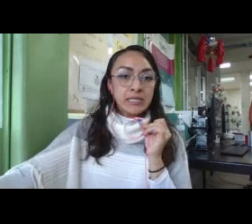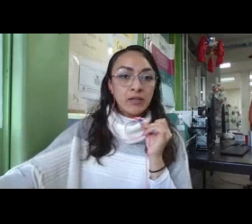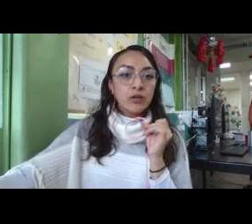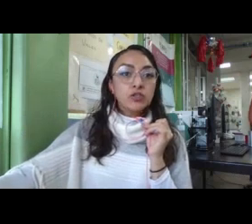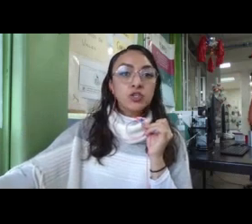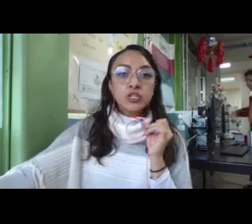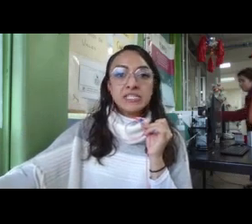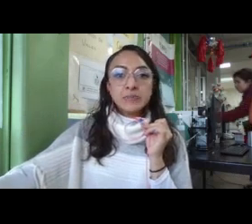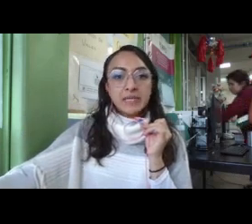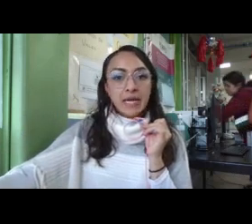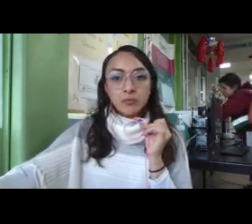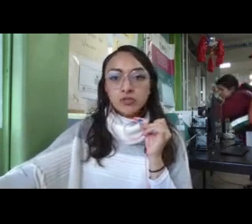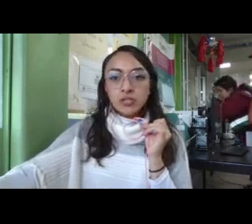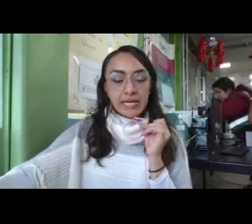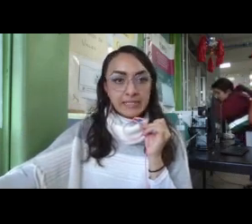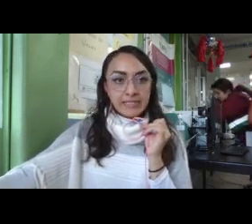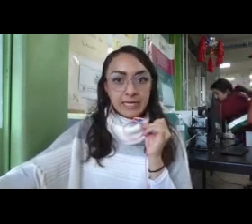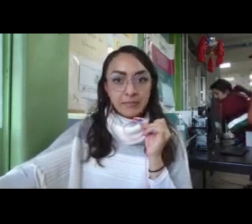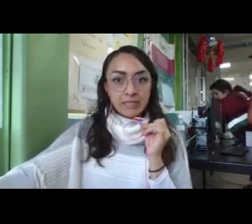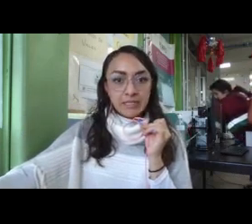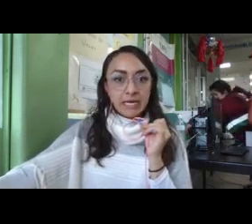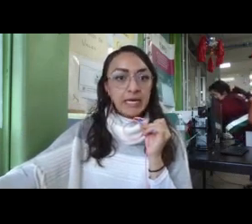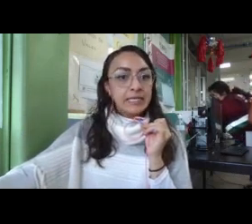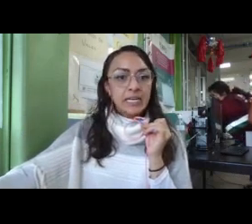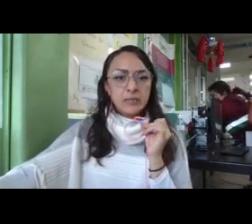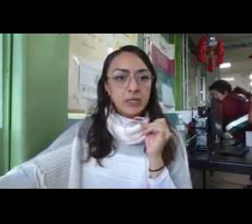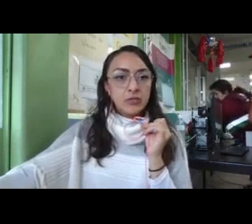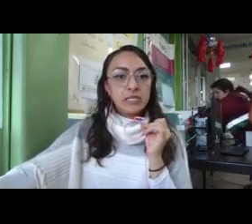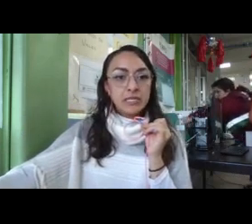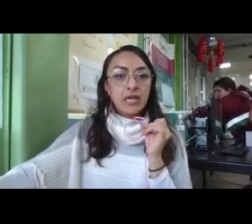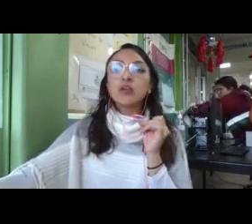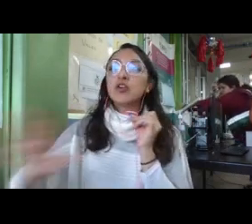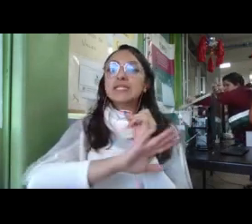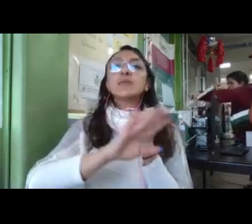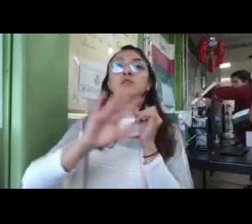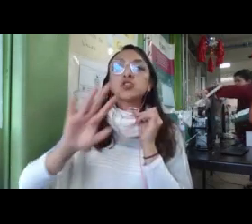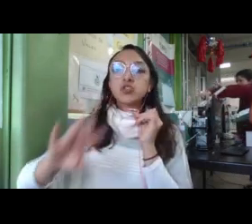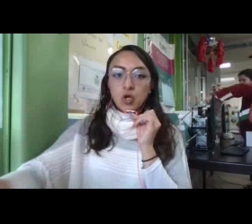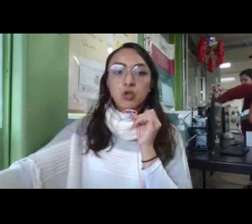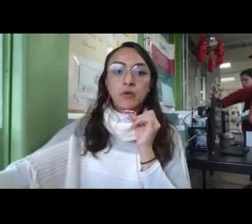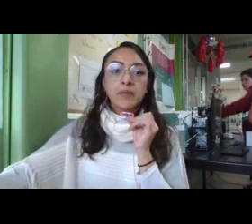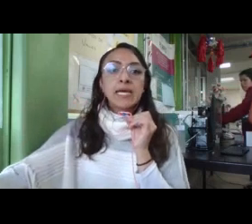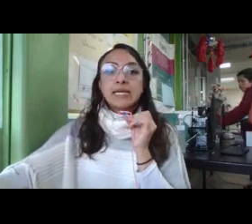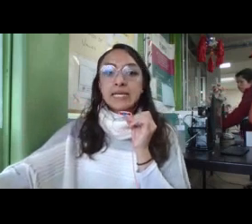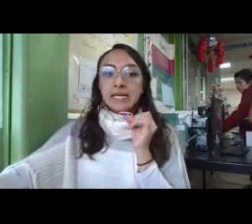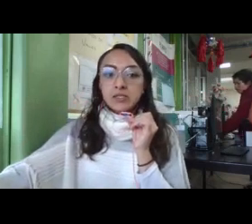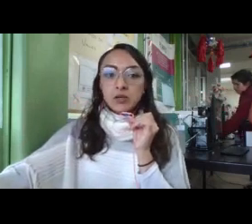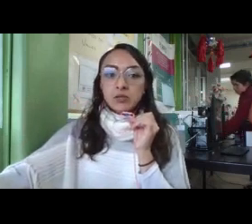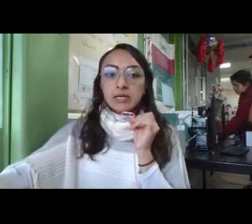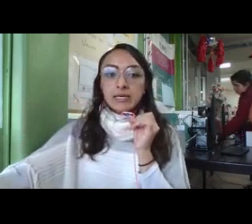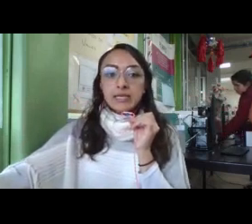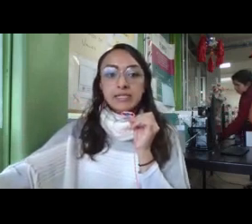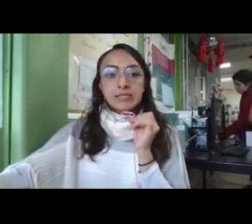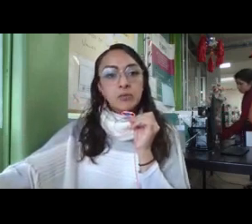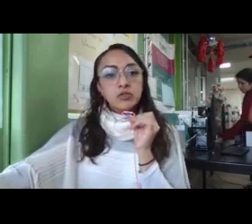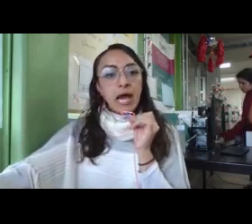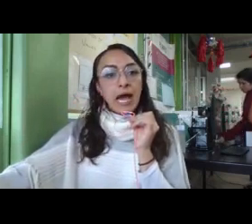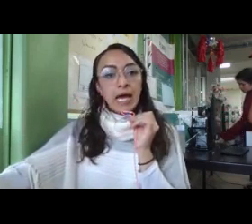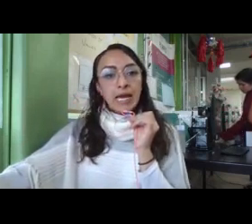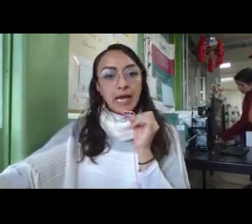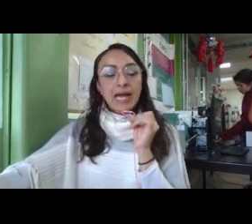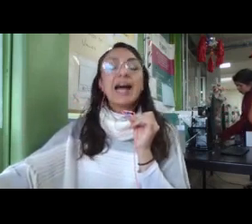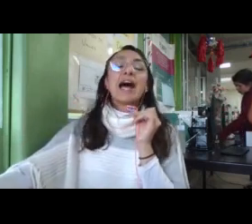español signado no respetamos esta gramática. En el español signado lo decimos todo. Y esto que